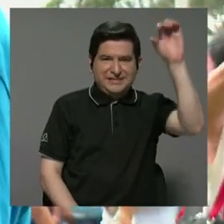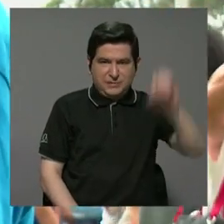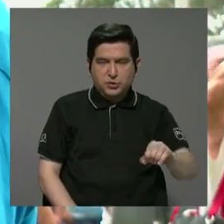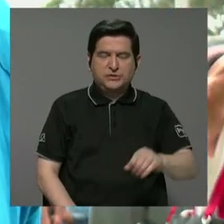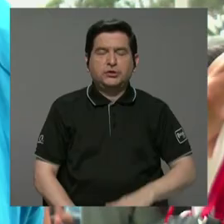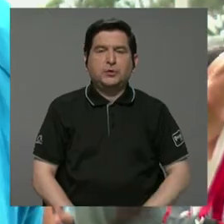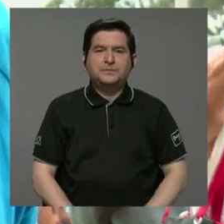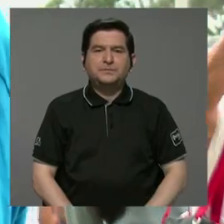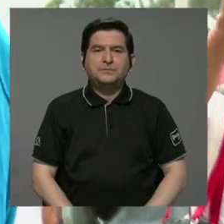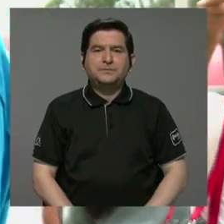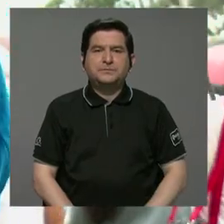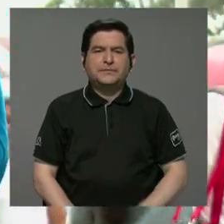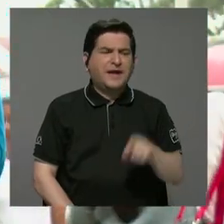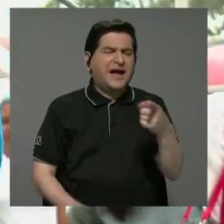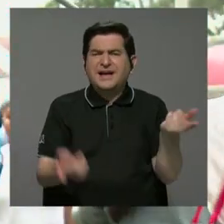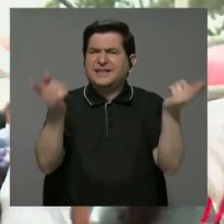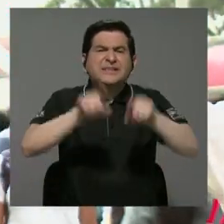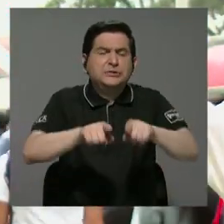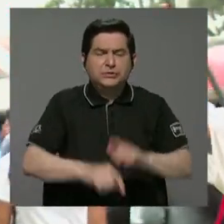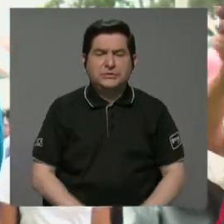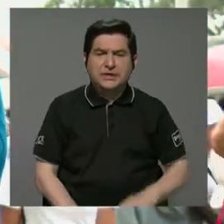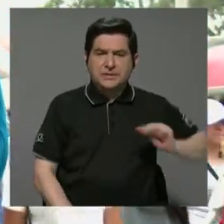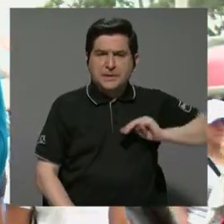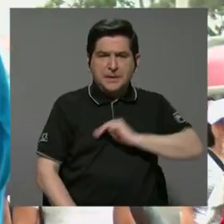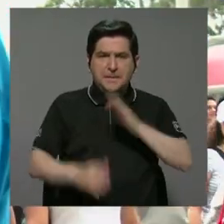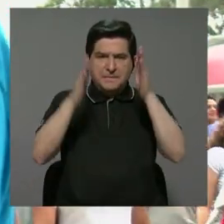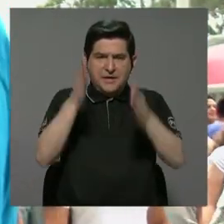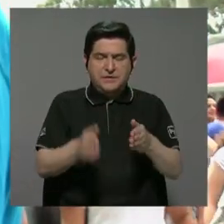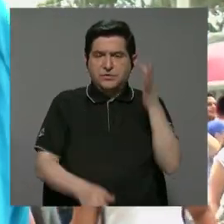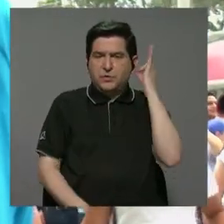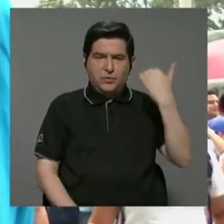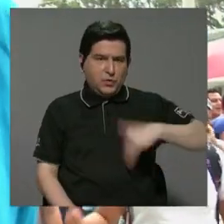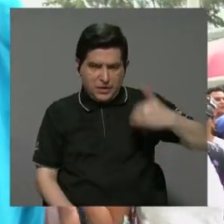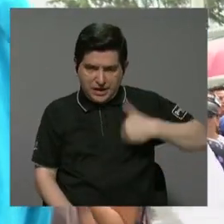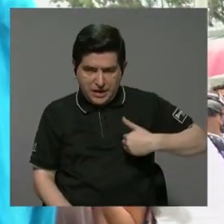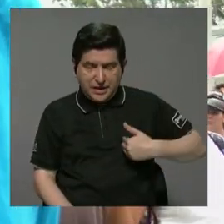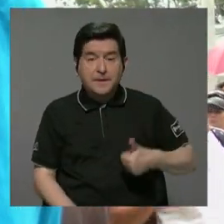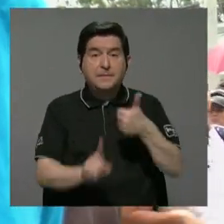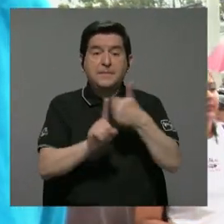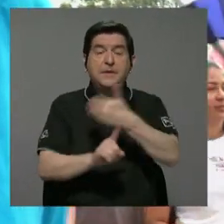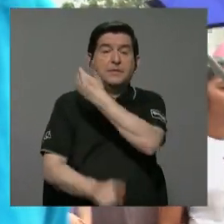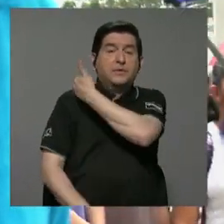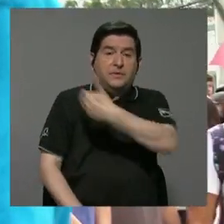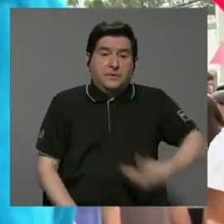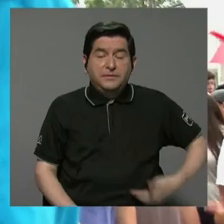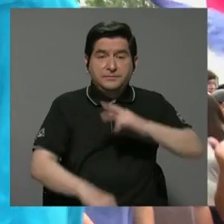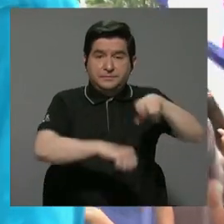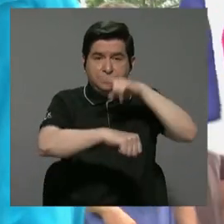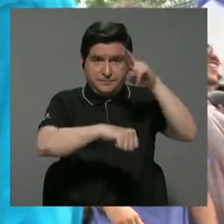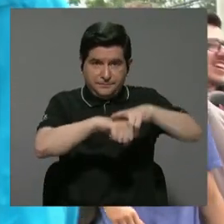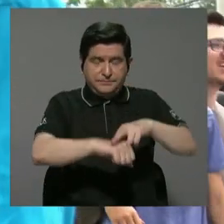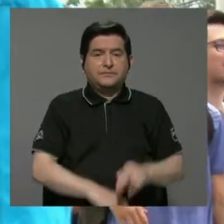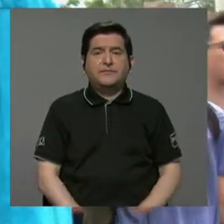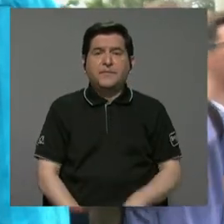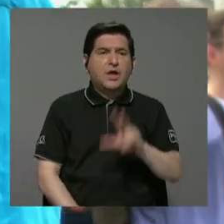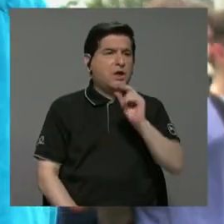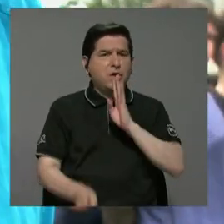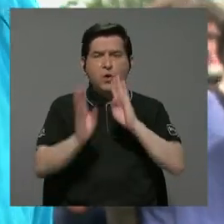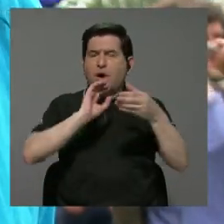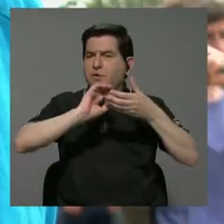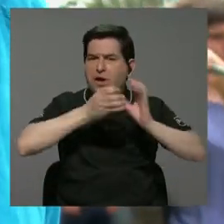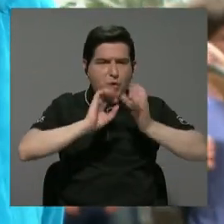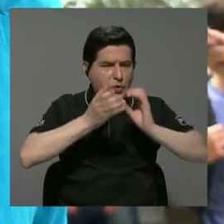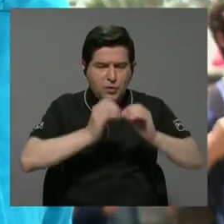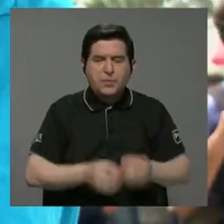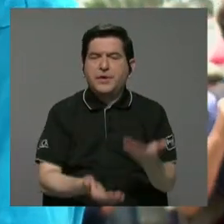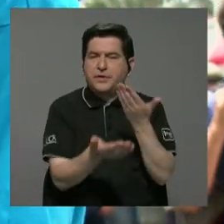337%. Entonces, ¿qué es lo que ocurre? Los ministros y las ministras y el mismo presidente de la República no hablan con datos, no hablan